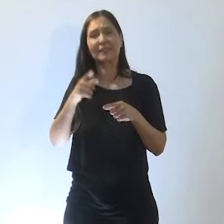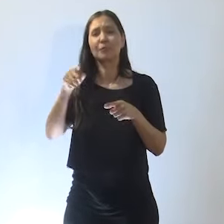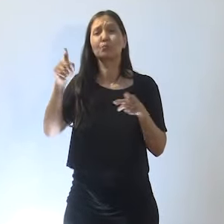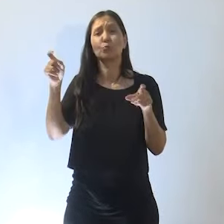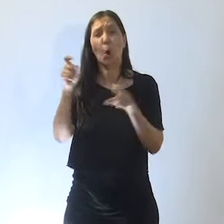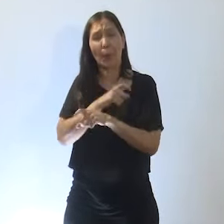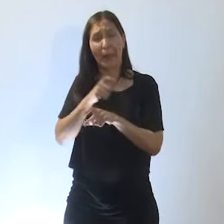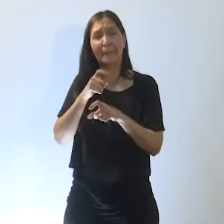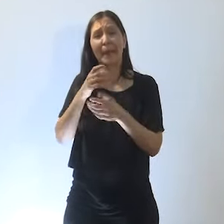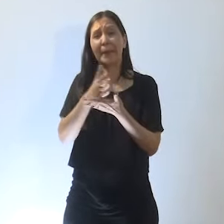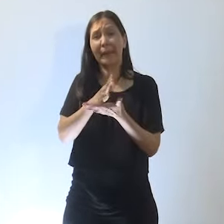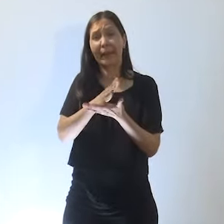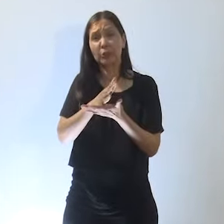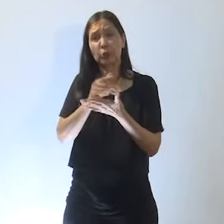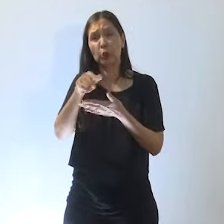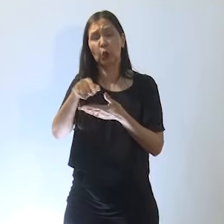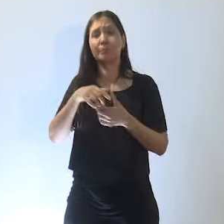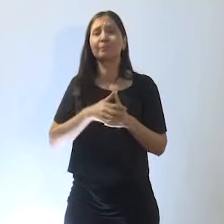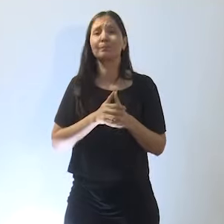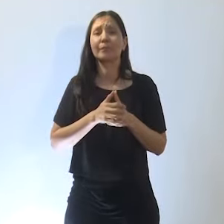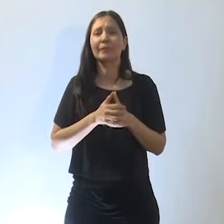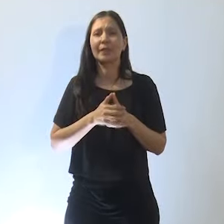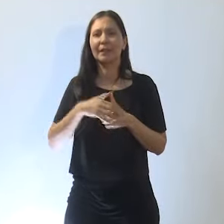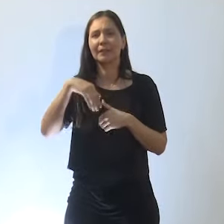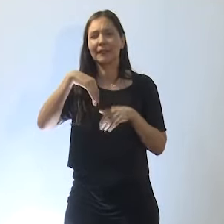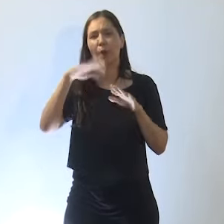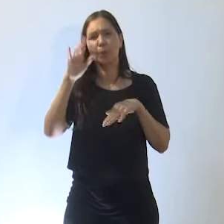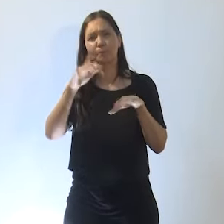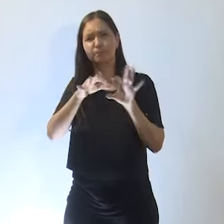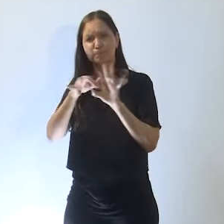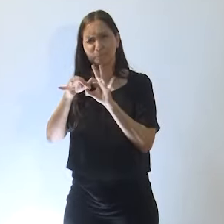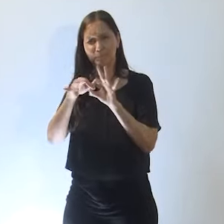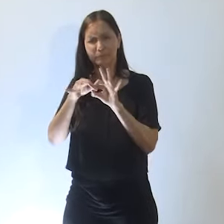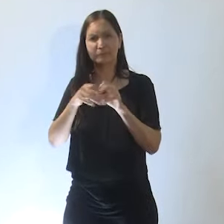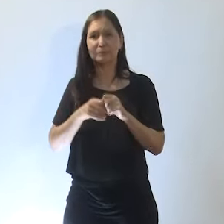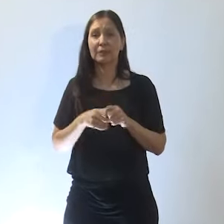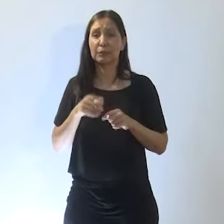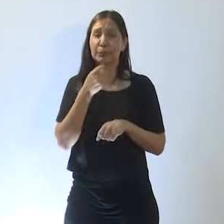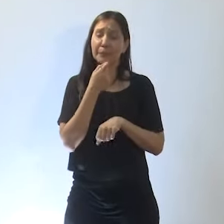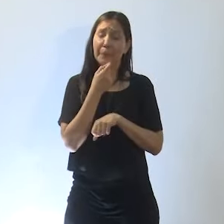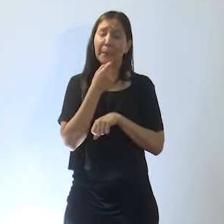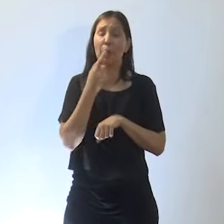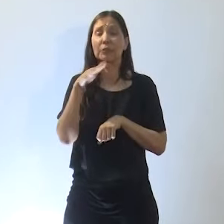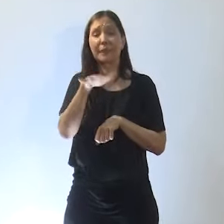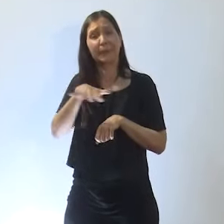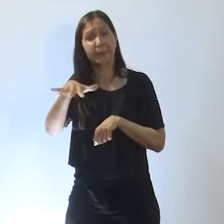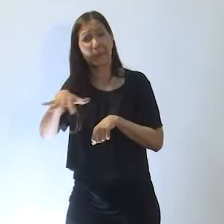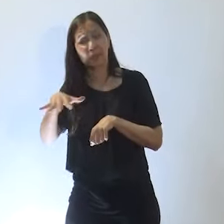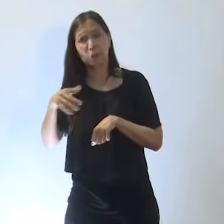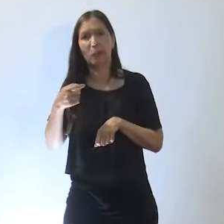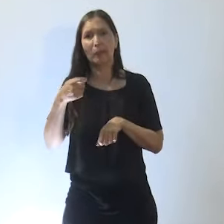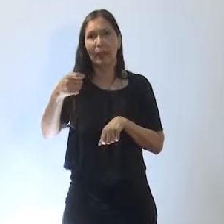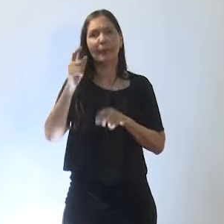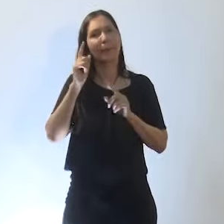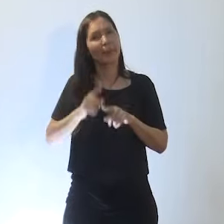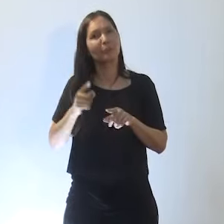intermediación bueno tiene que ver con Bueno si gestamos esos espacios también apostemos a la